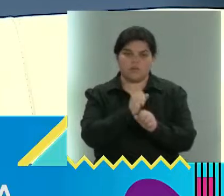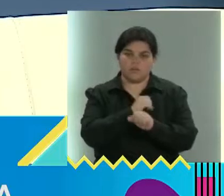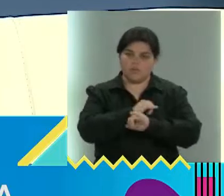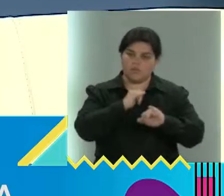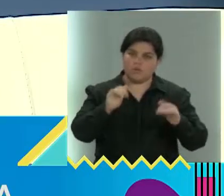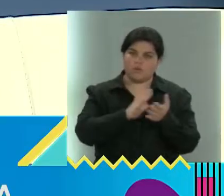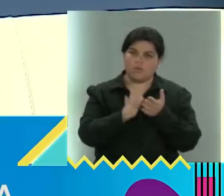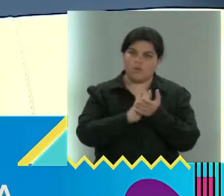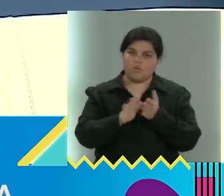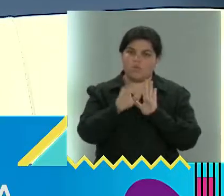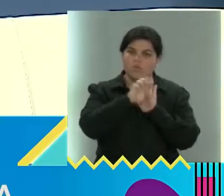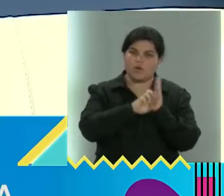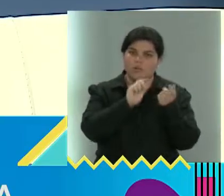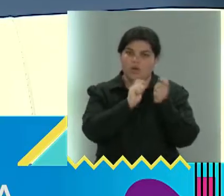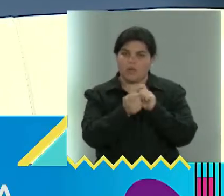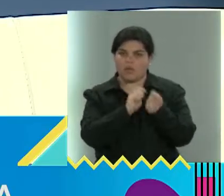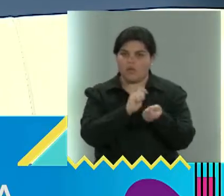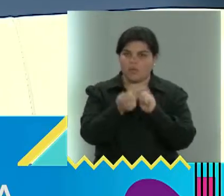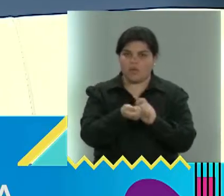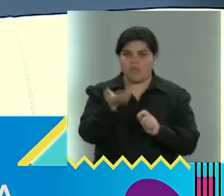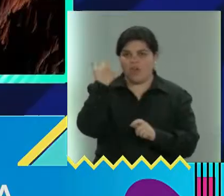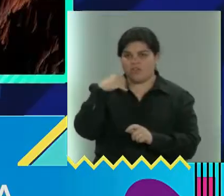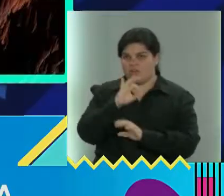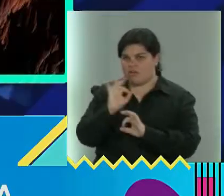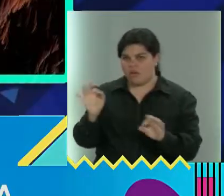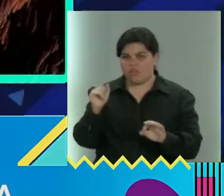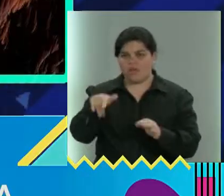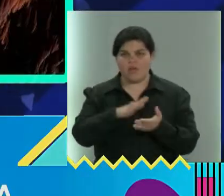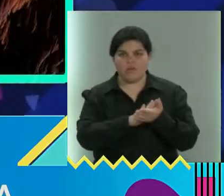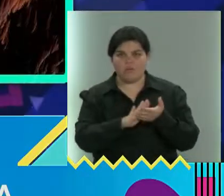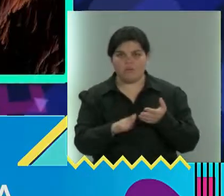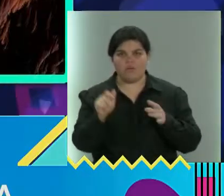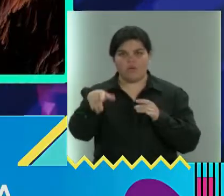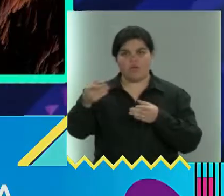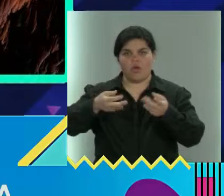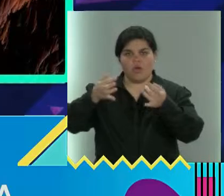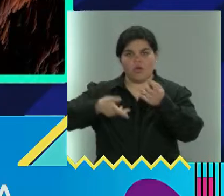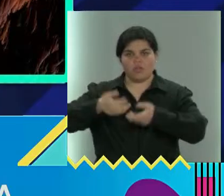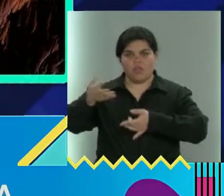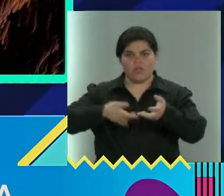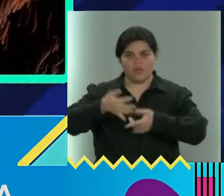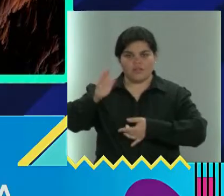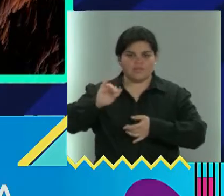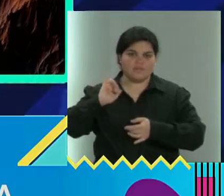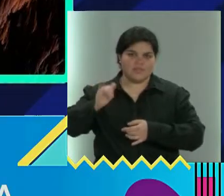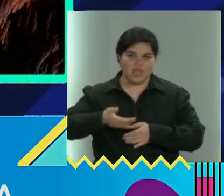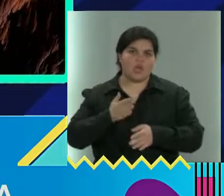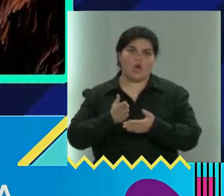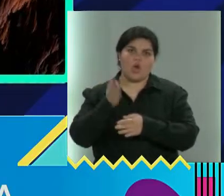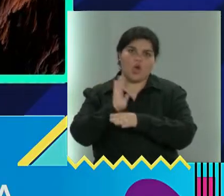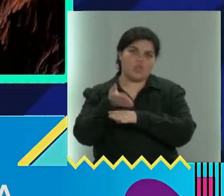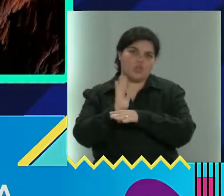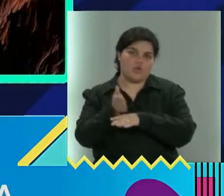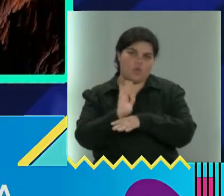información, cambian de programa, que antes no lo hacían, pero eso no quiere decir que vayan a dejar de necesitarse. Probablemente se demanden menos, pero